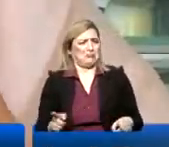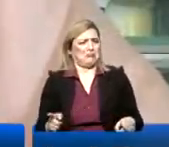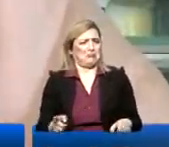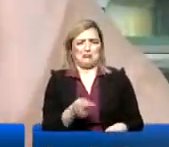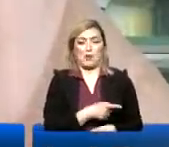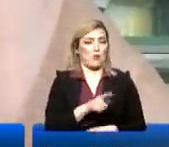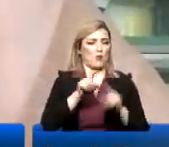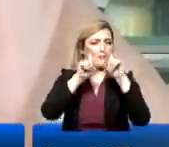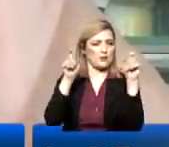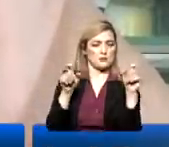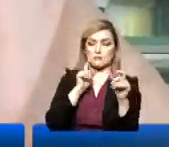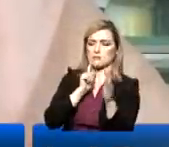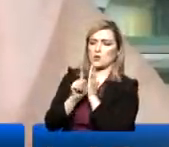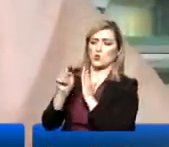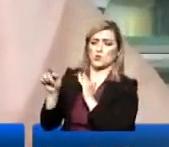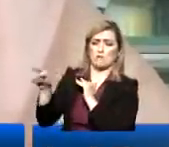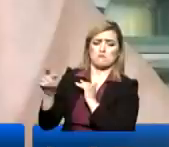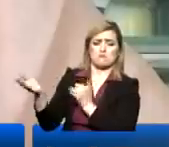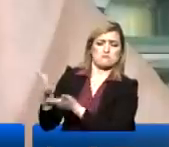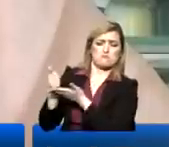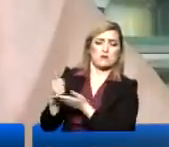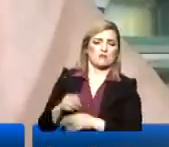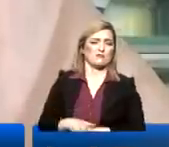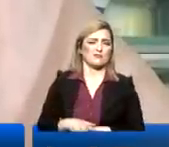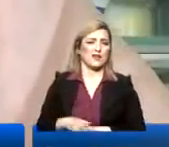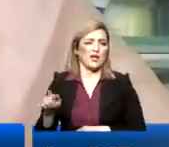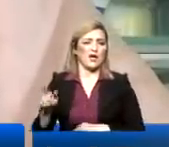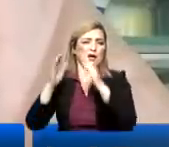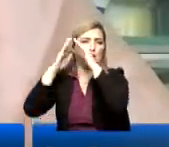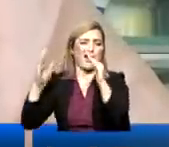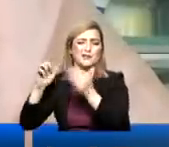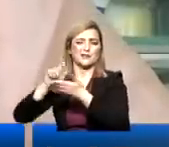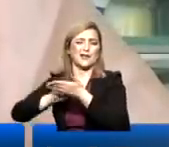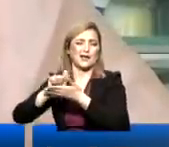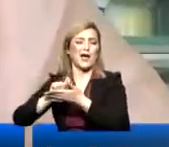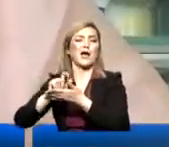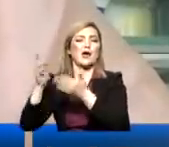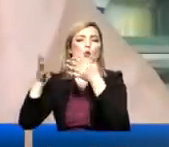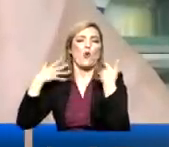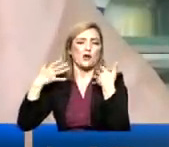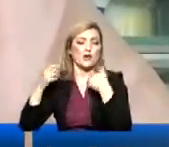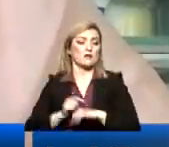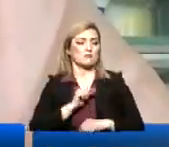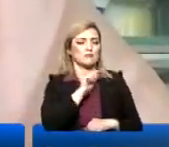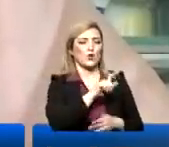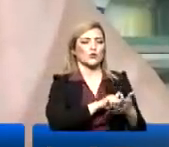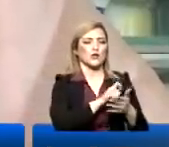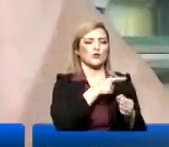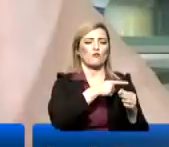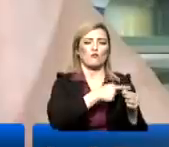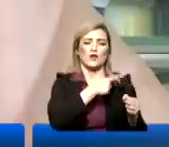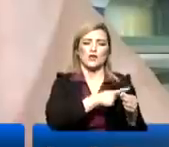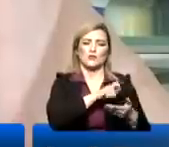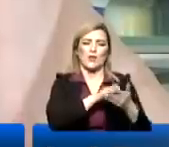denuncia, el consorcio tiene domicilio en Quito, el contrato se ejecuta en Quito, por lo tanto, debían trasladar